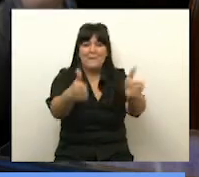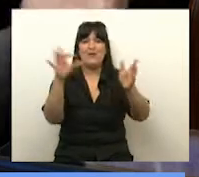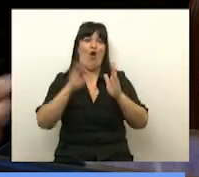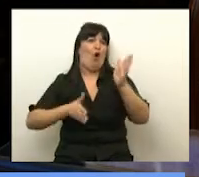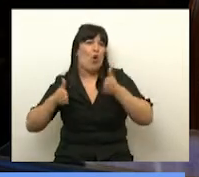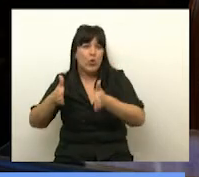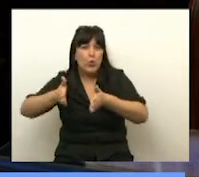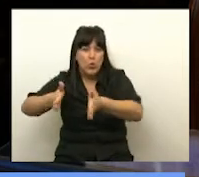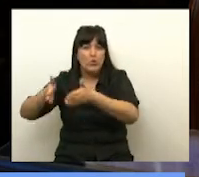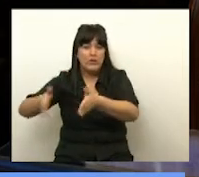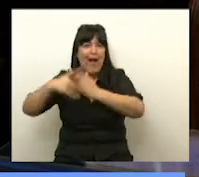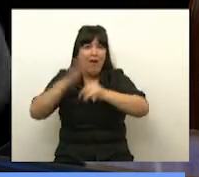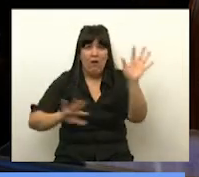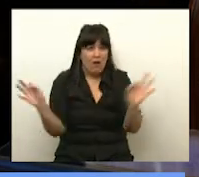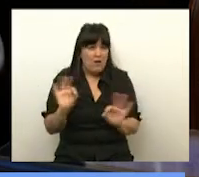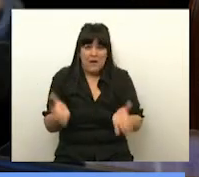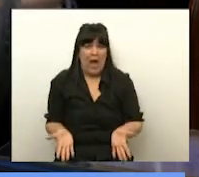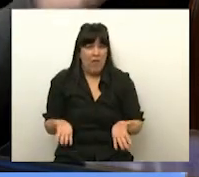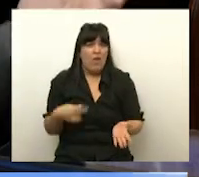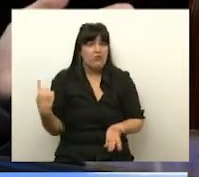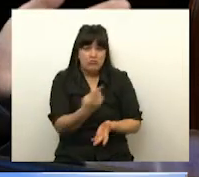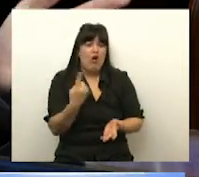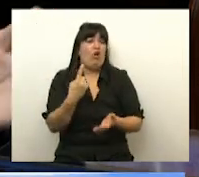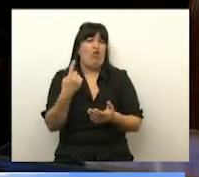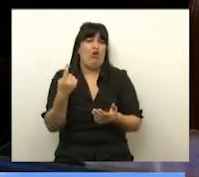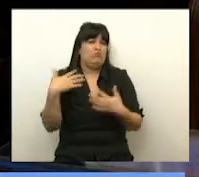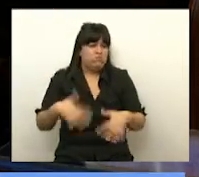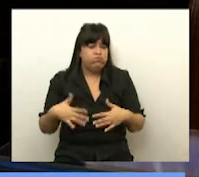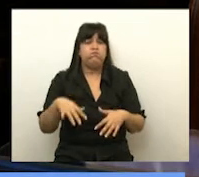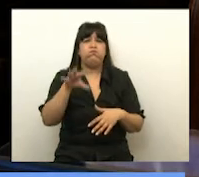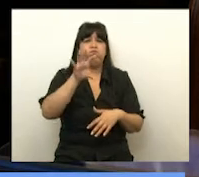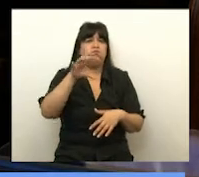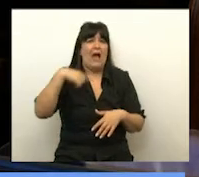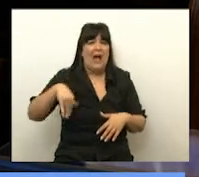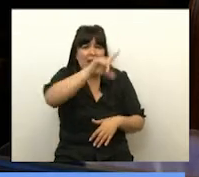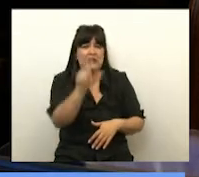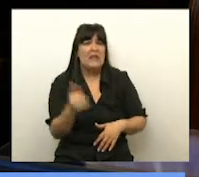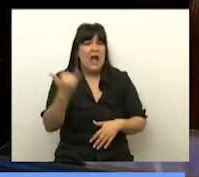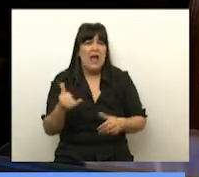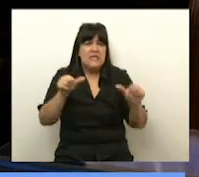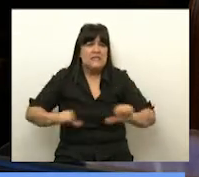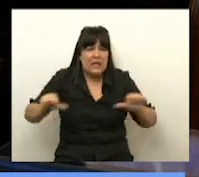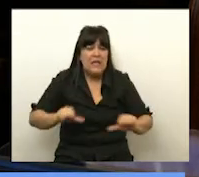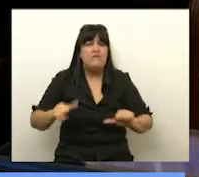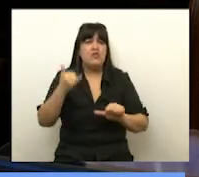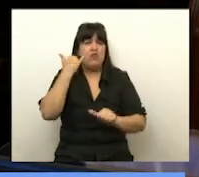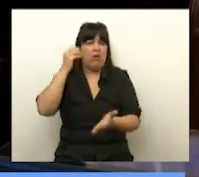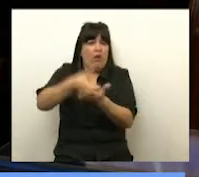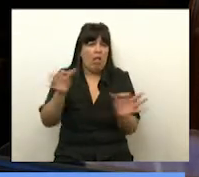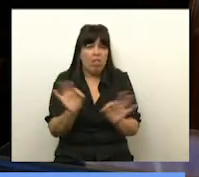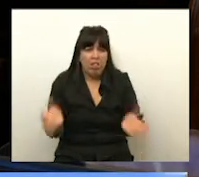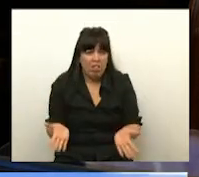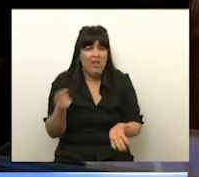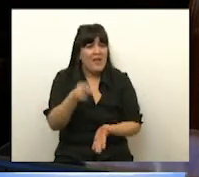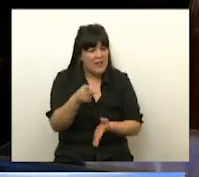ninguna de las zonas de sacrificio que tenemos en la periferia de la República. Este es el problema con el cual nos estamos enfrentando y que es de